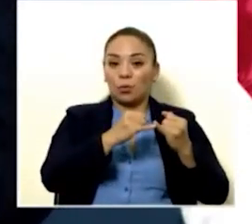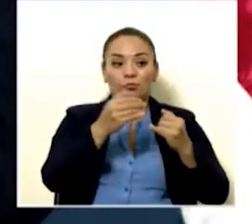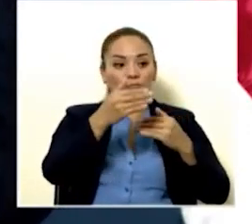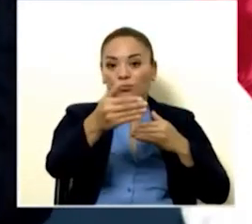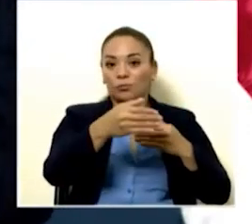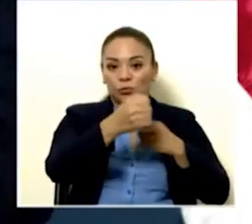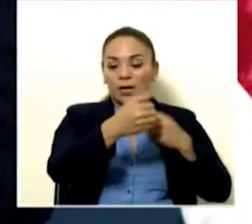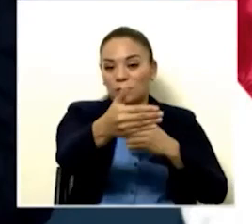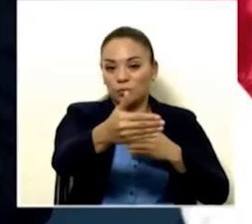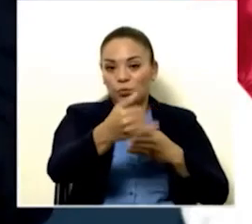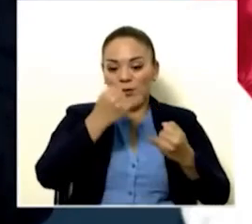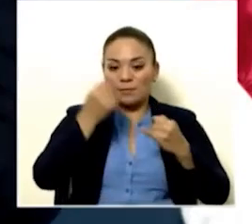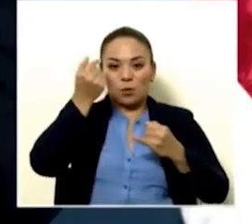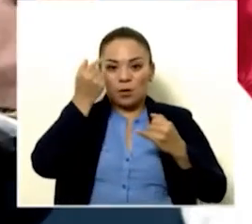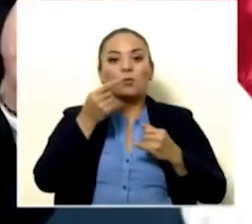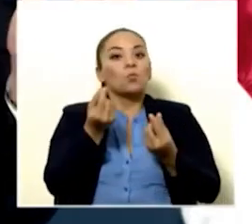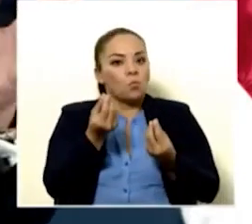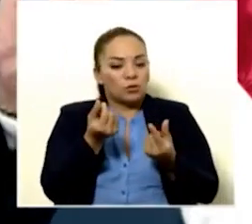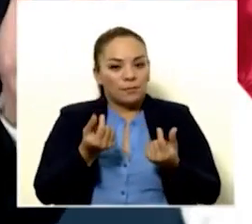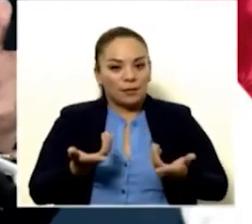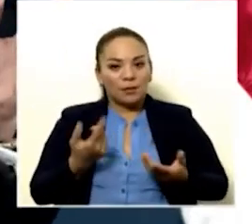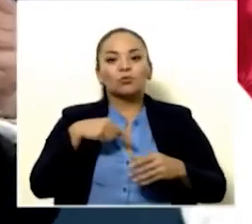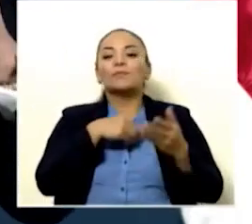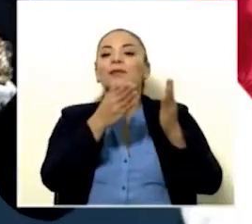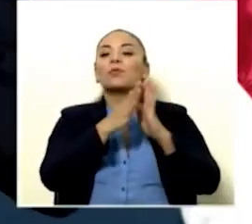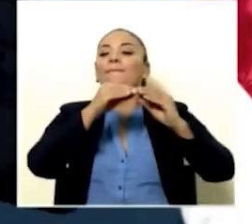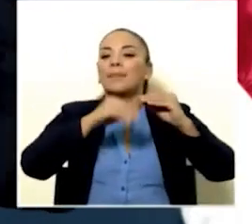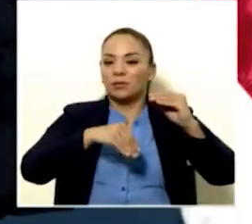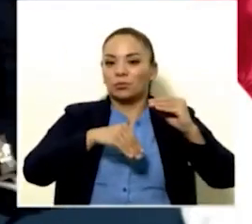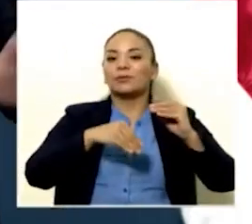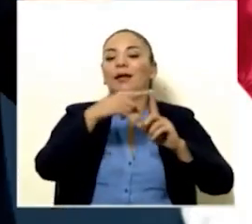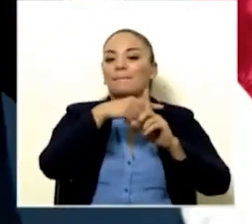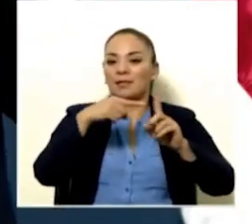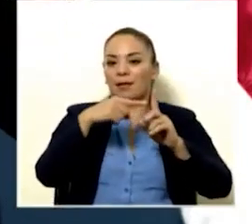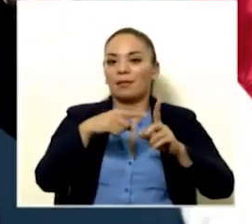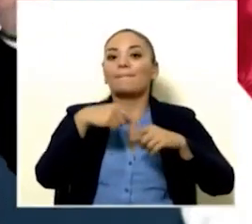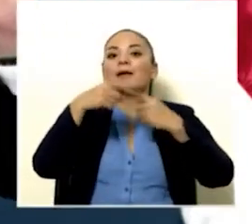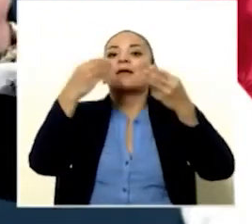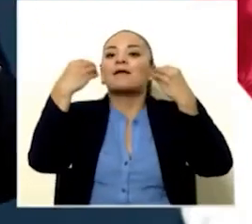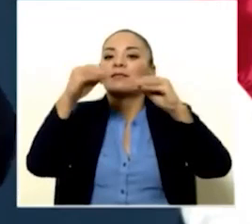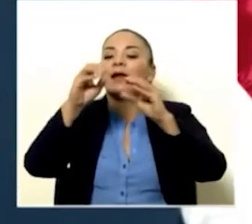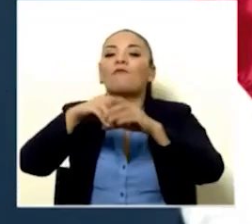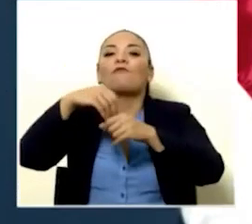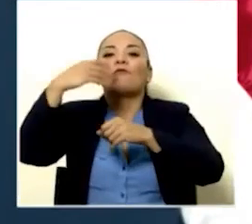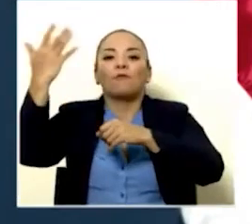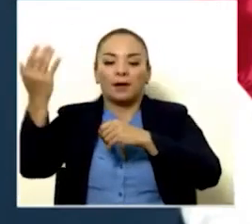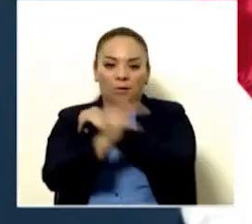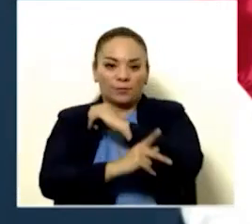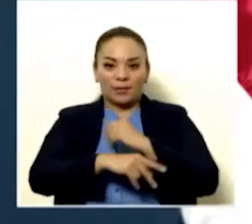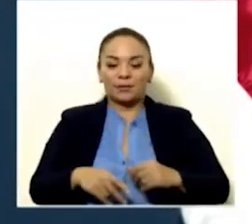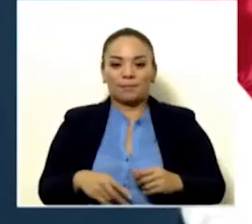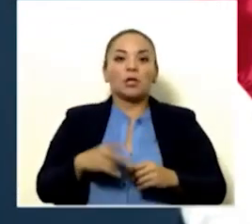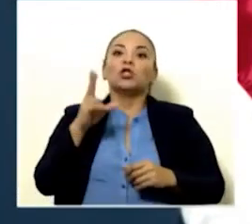administración. Eso es un montón de plata. Nosotros estamos pidiendo menos de la mitad para irlo a vender afuera, en lugar de apretar